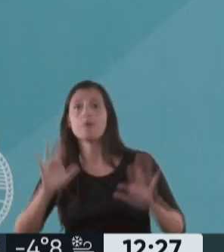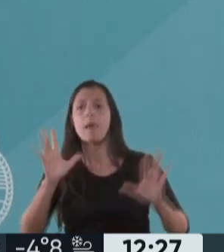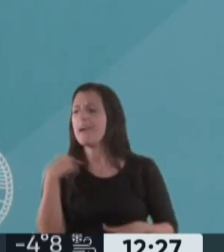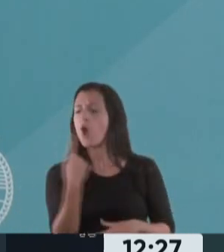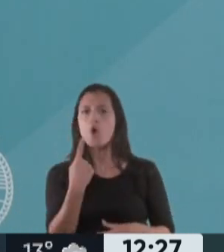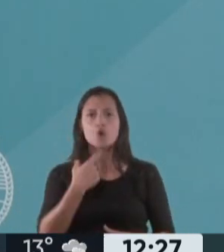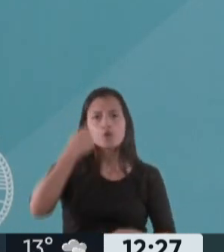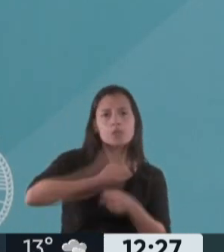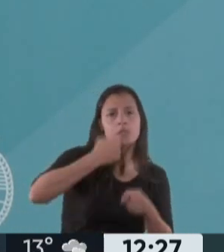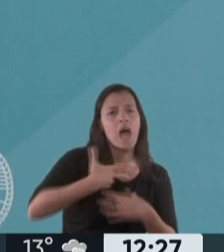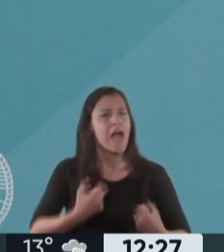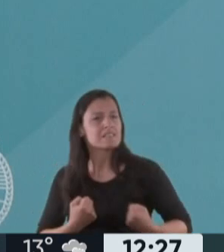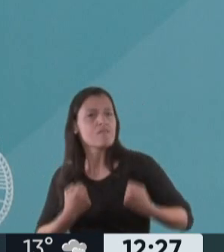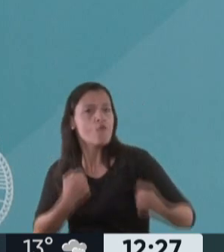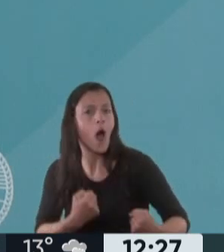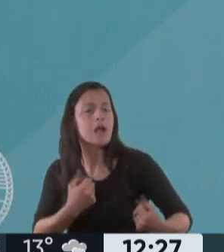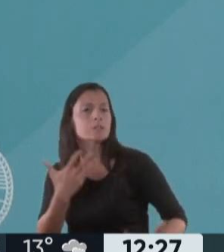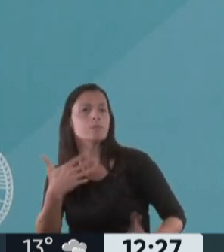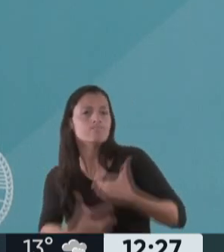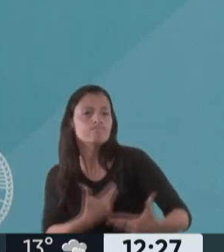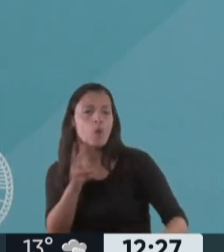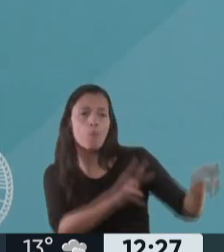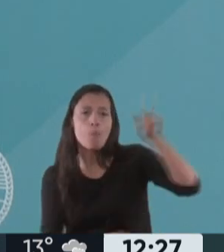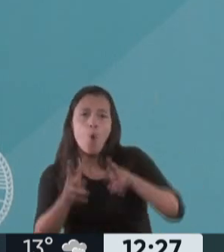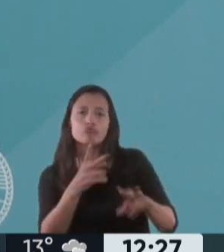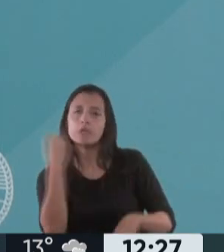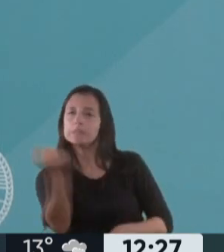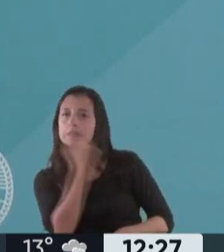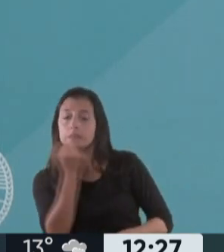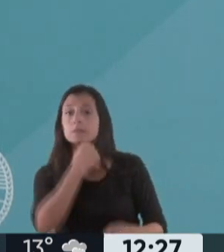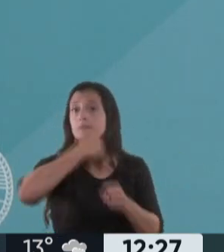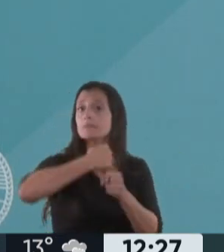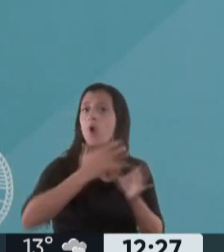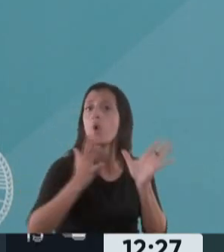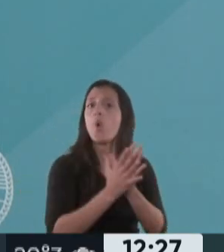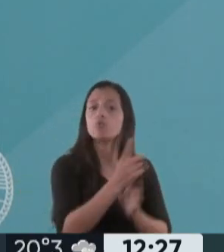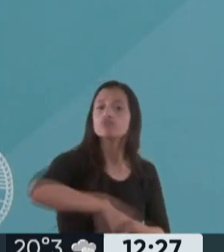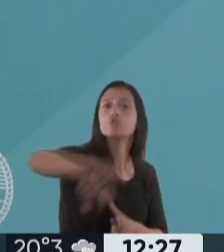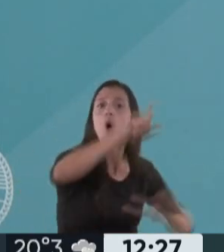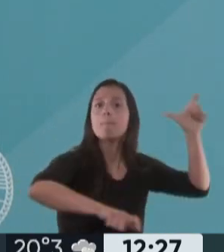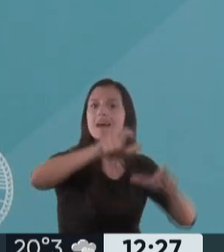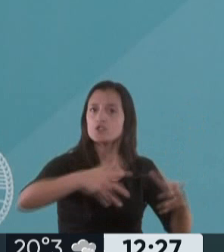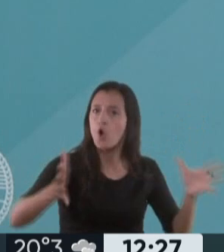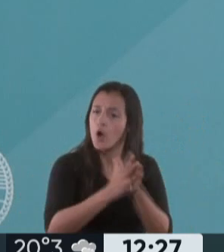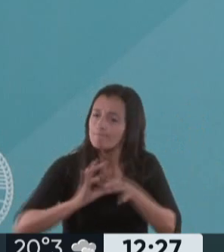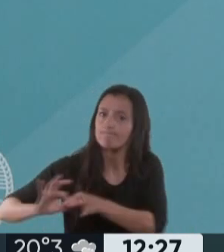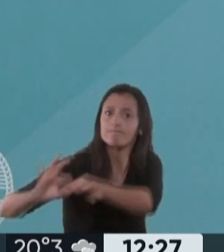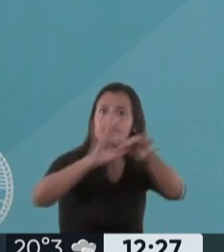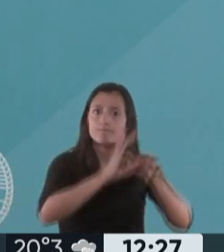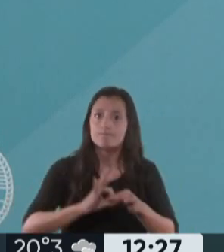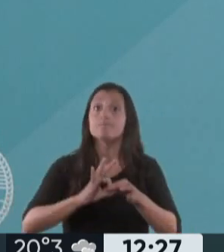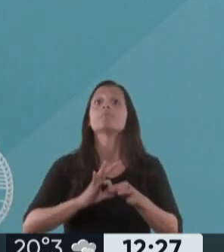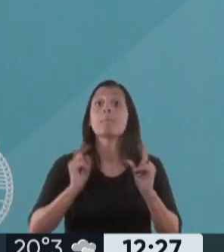de inversión, nuestro trabajo junto a los trabajadores y trabajadoras y sus organizaciones en